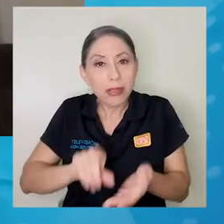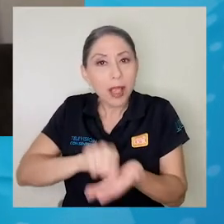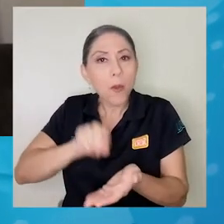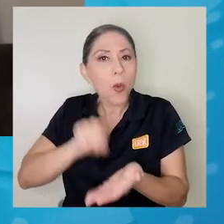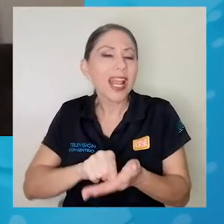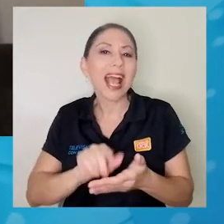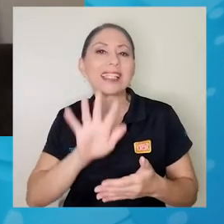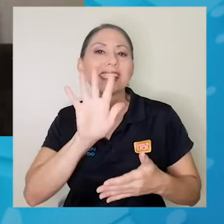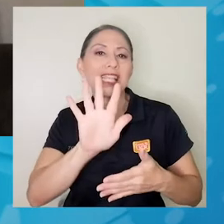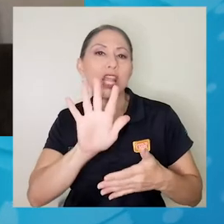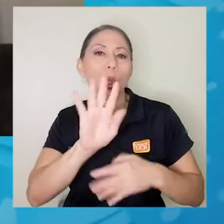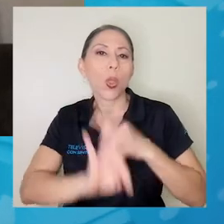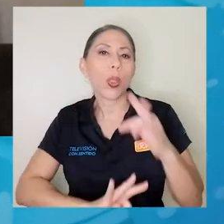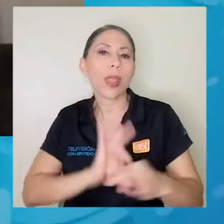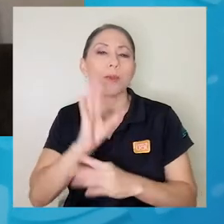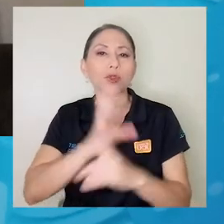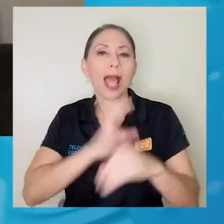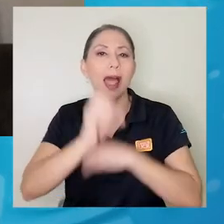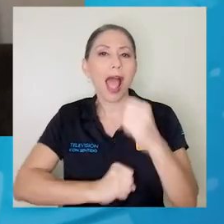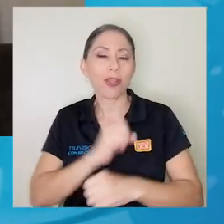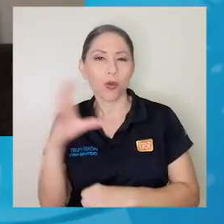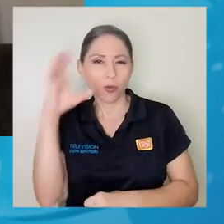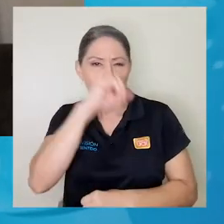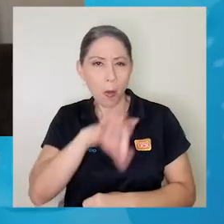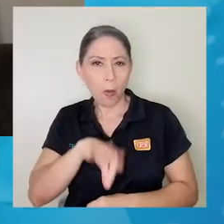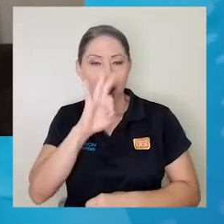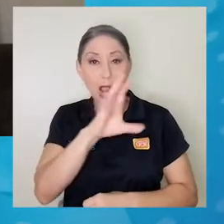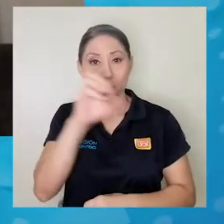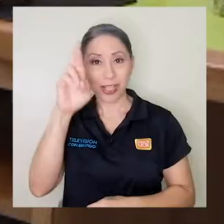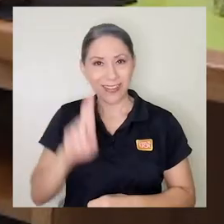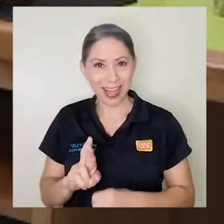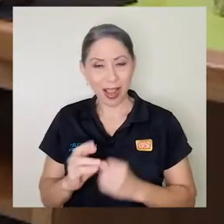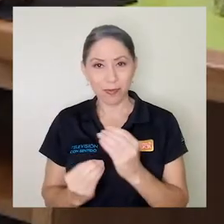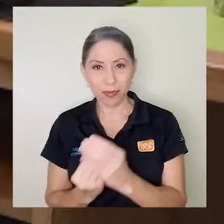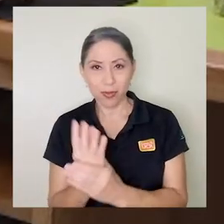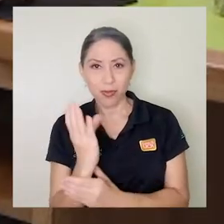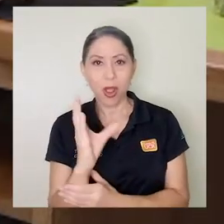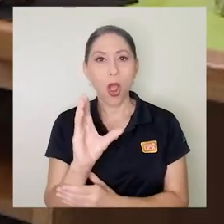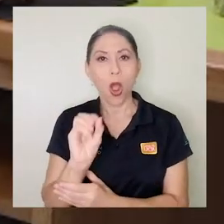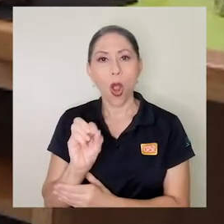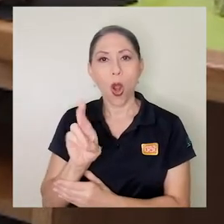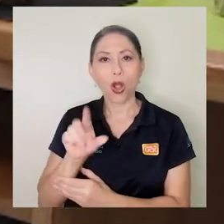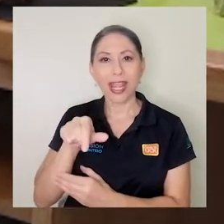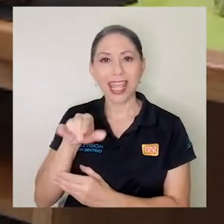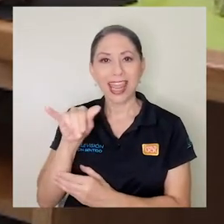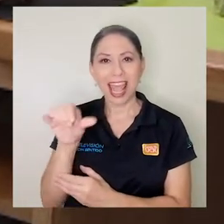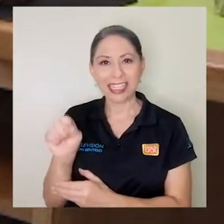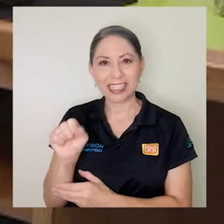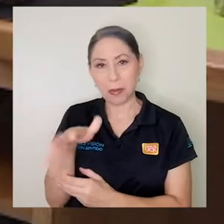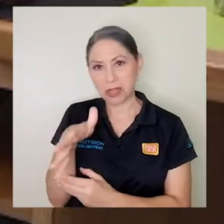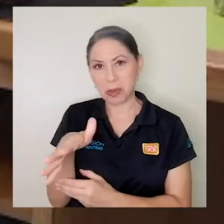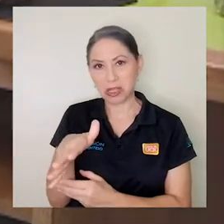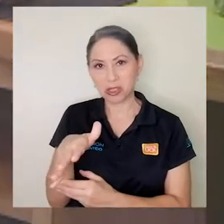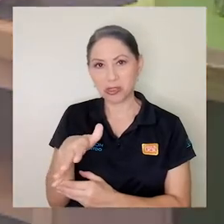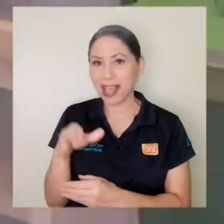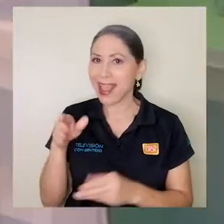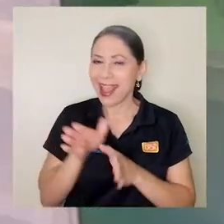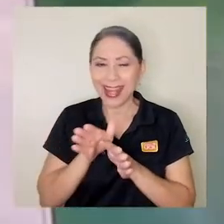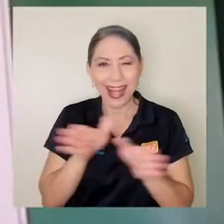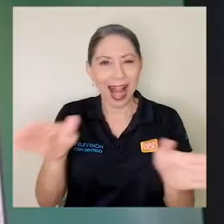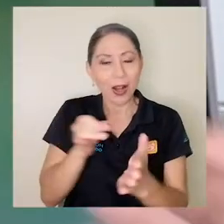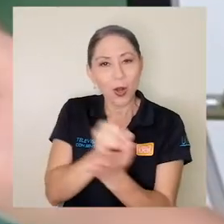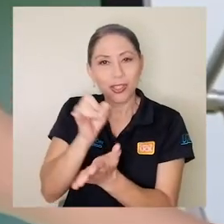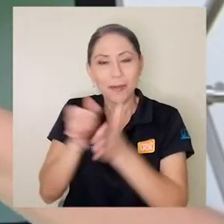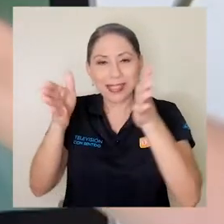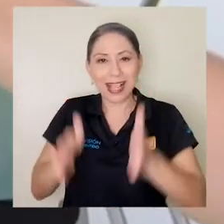5 especies por año de Costa Rica, de orquídeas, más o menos. Y por lo general son los investigadores